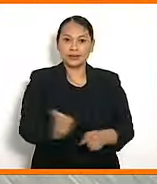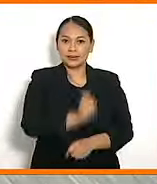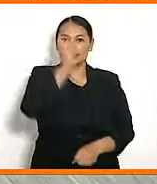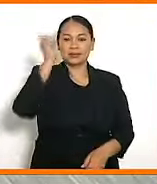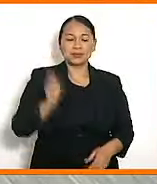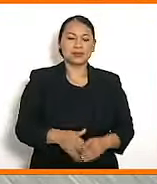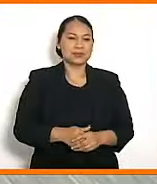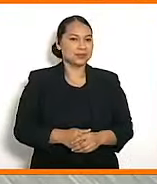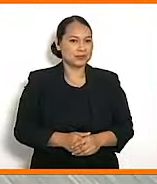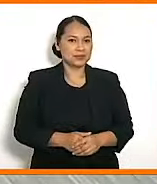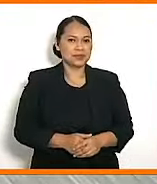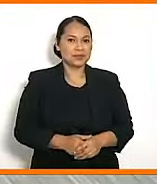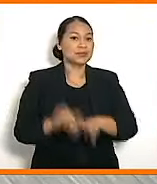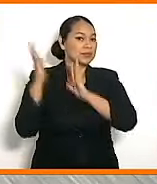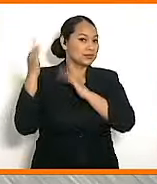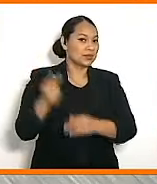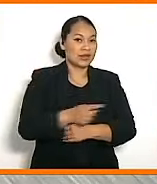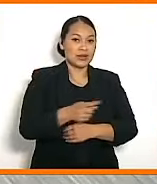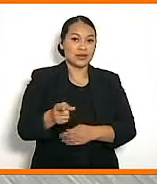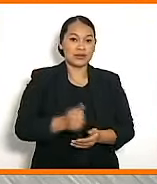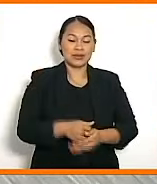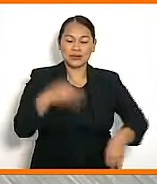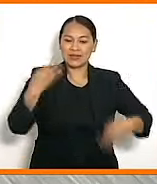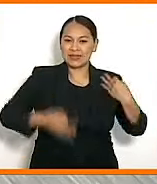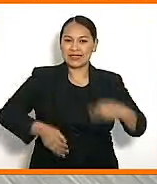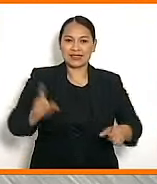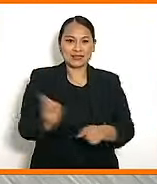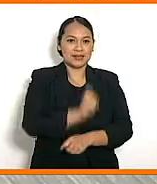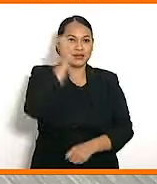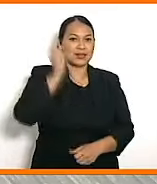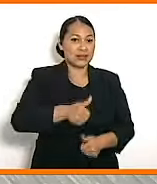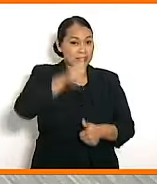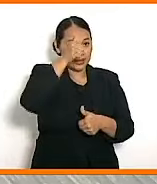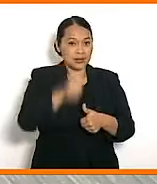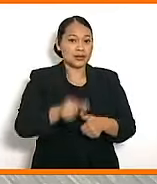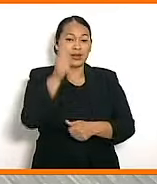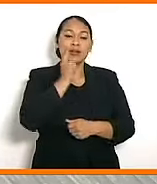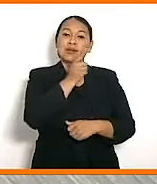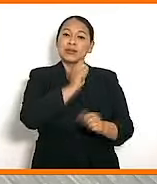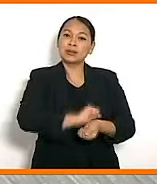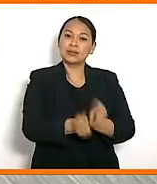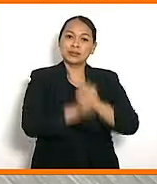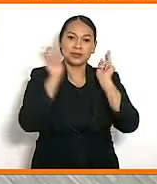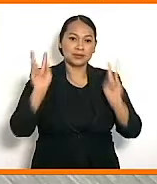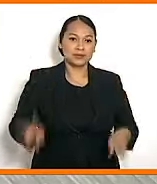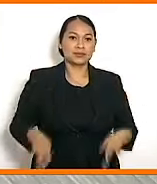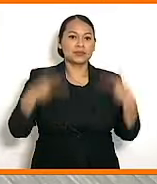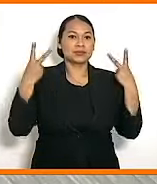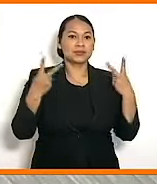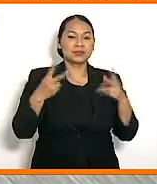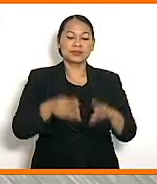Así es. Espero que haya sido uno de nuestros felices ganadores. Y recuerda que Loto te cambia la vida.